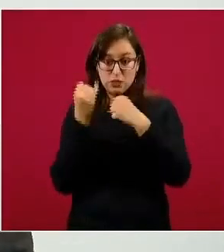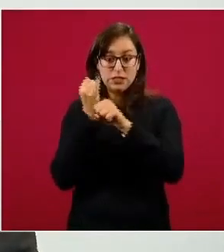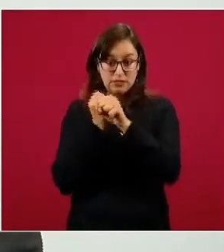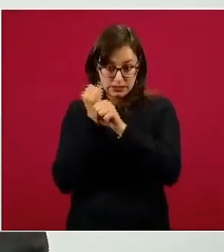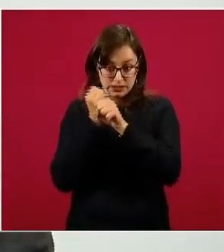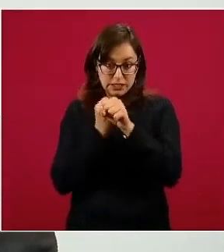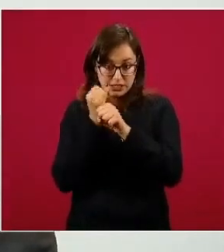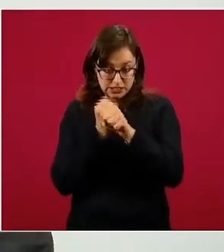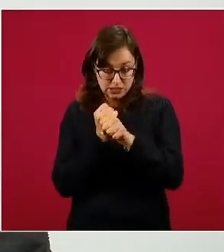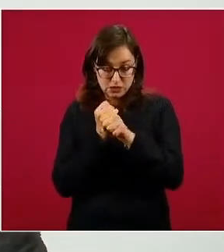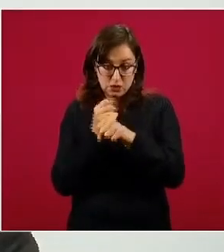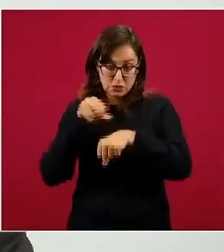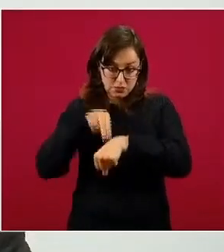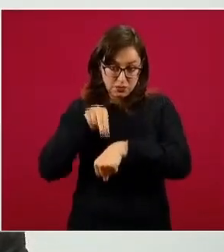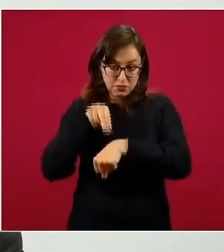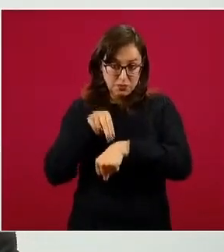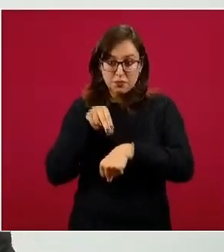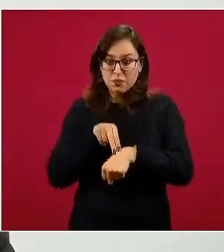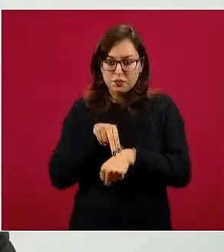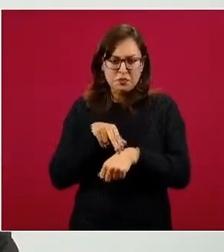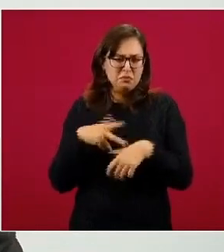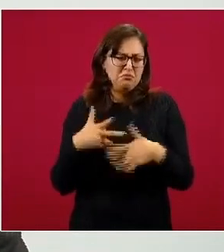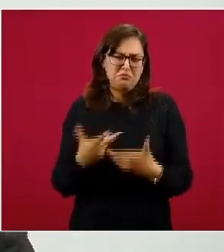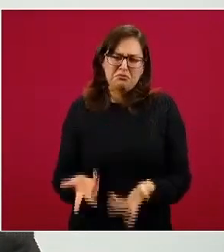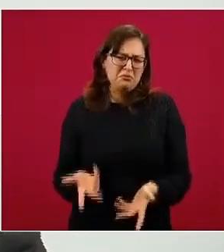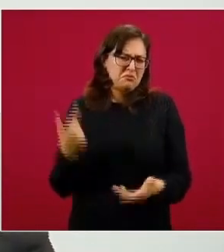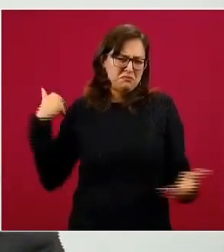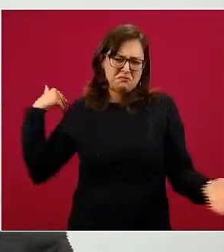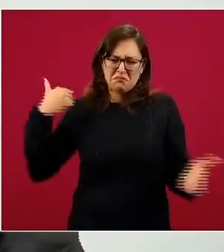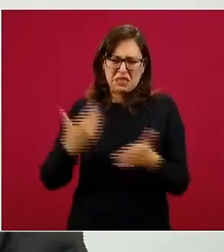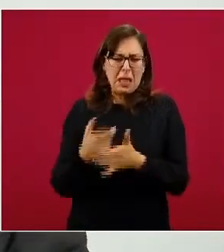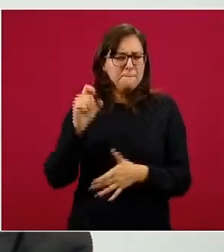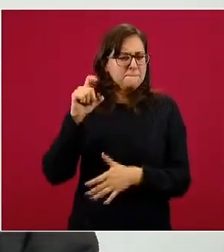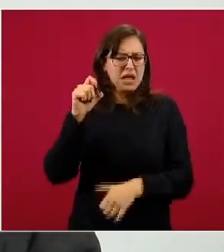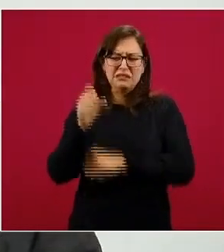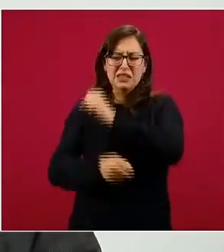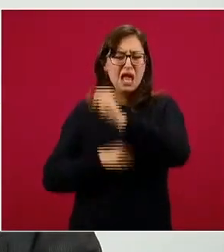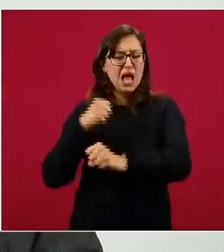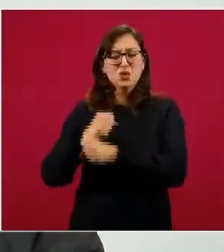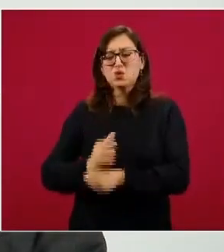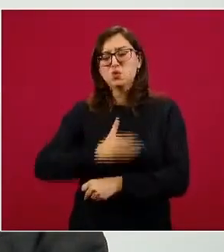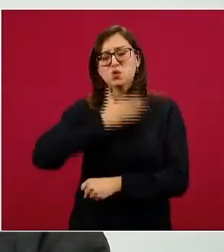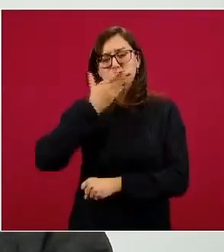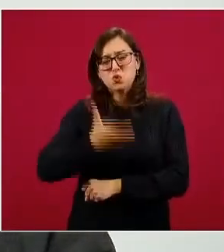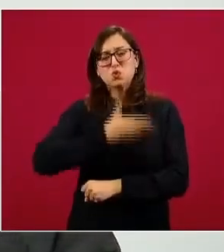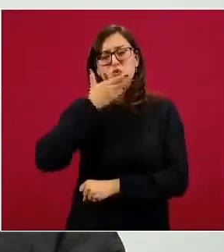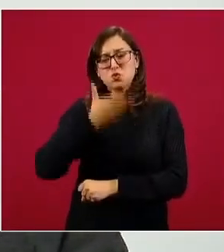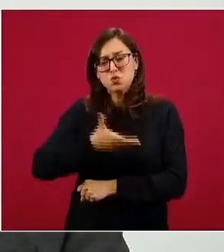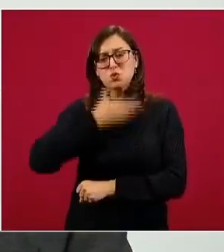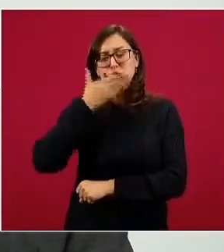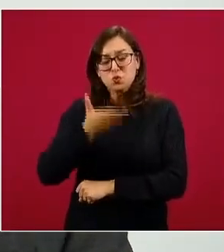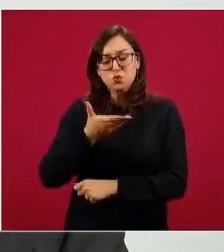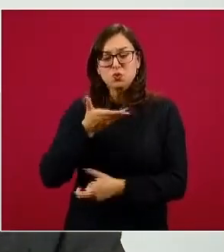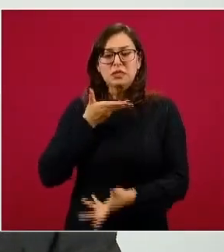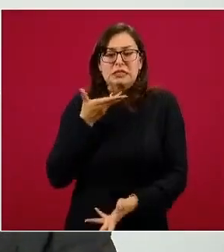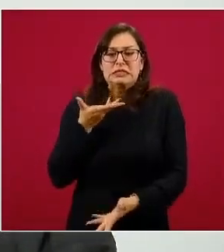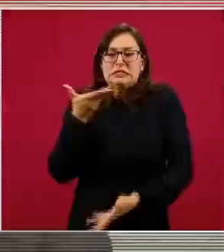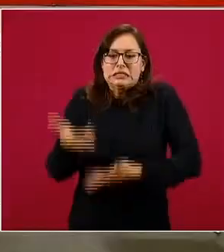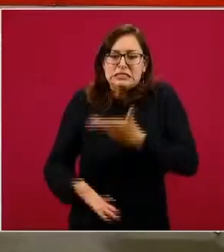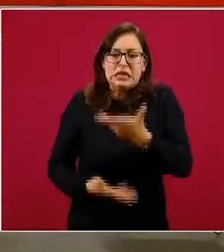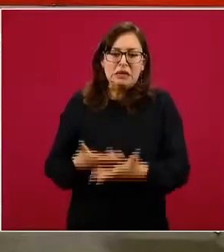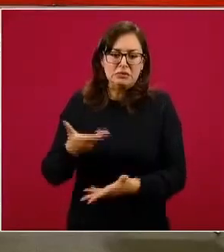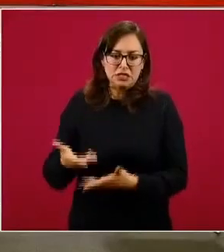Investigación Clínica. Esto ha proliferado en los últimos 20 años, son servicios